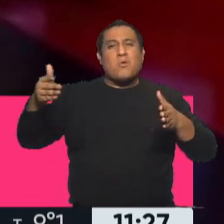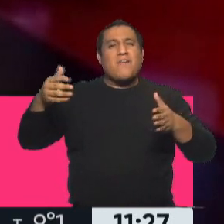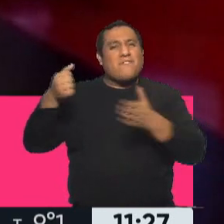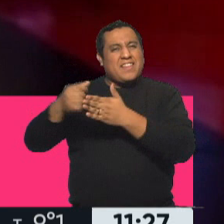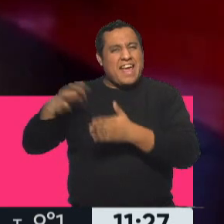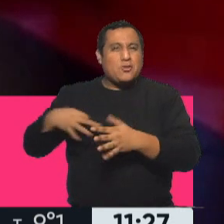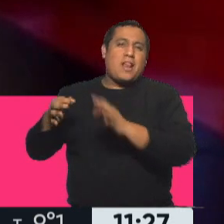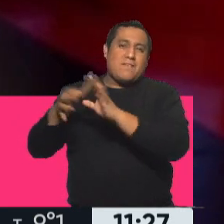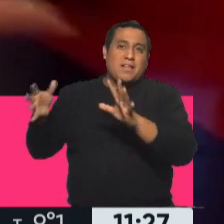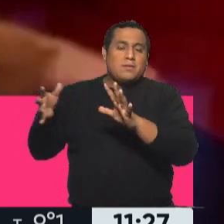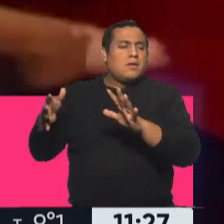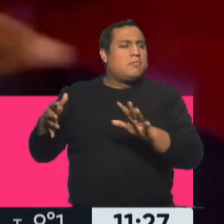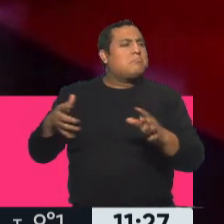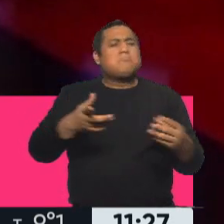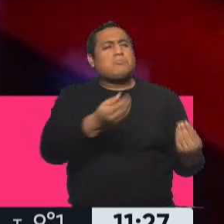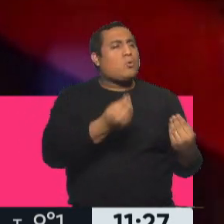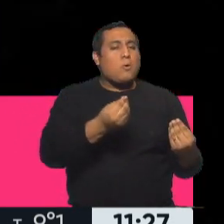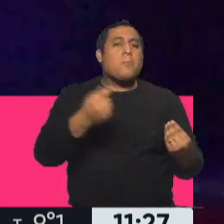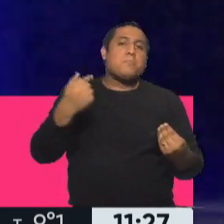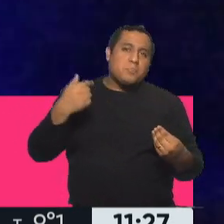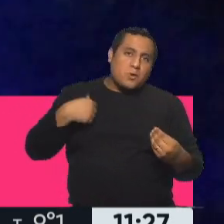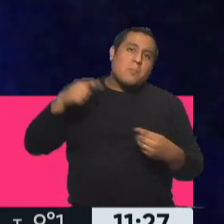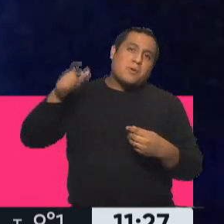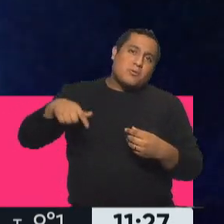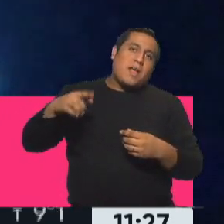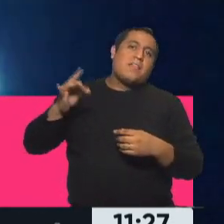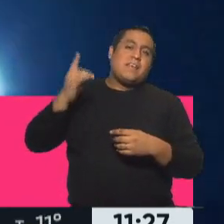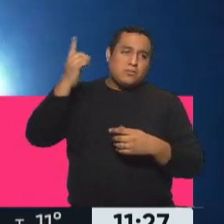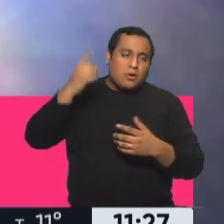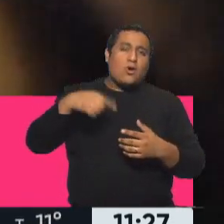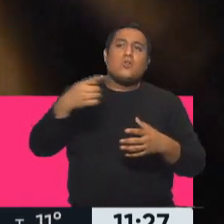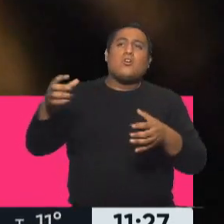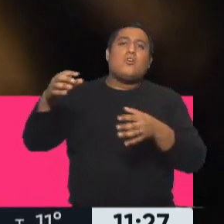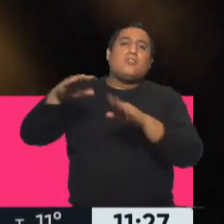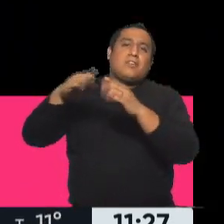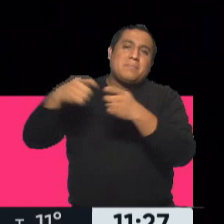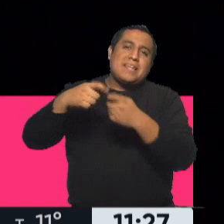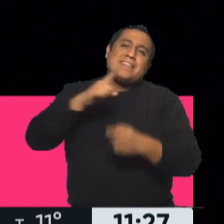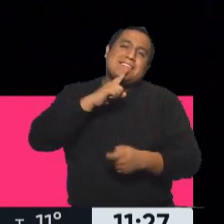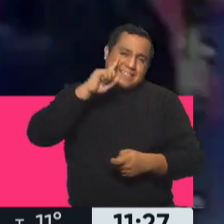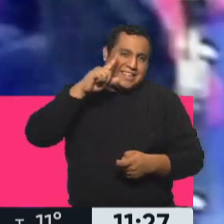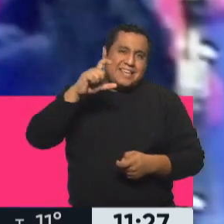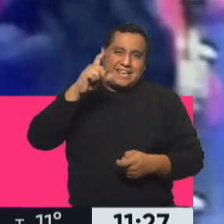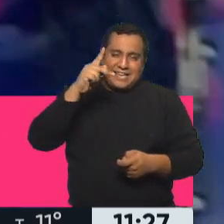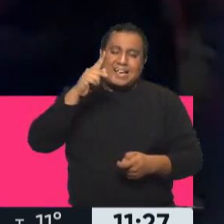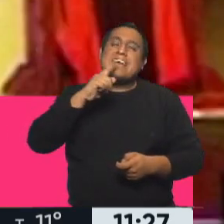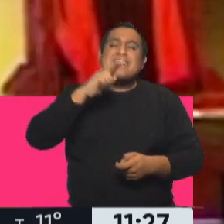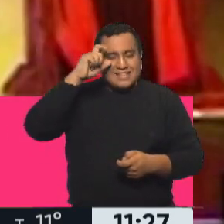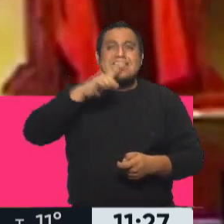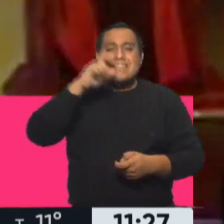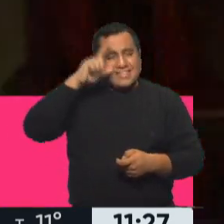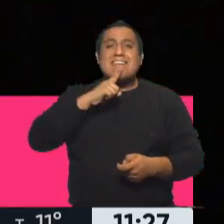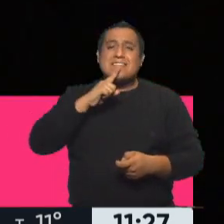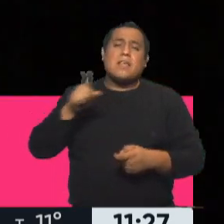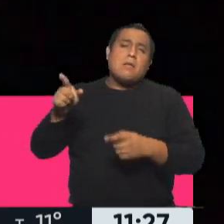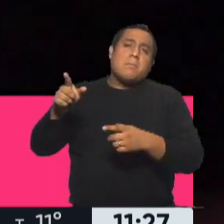¿Lo hicimos? ¿Qué quiere decir eso? O sea, bueno, mi productor, la gente que está de Tiquetec, o sea, no estoy sí, solo, ¿no? Pero sos vos, mano a mano con la gente. Mano a